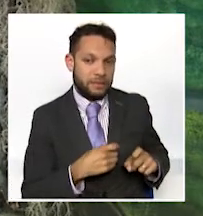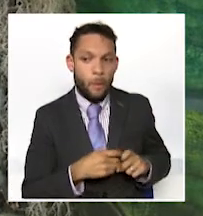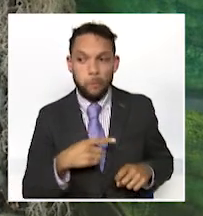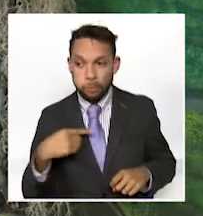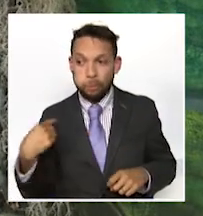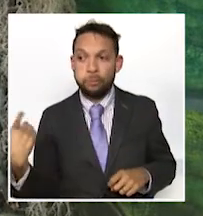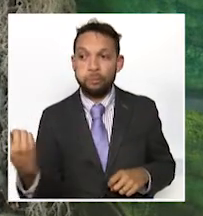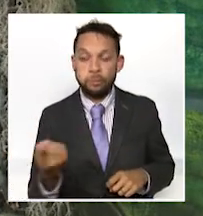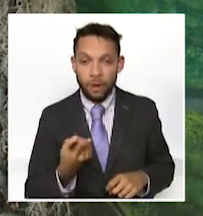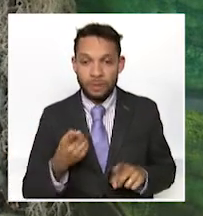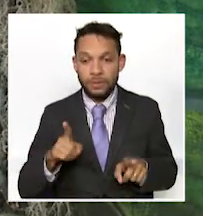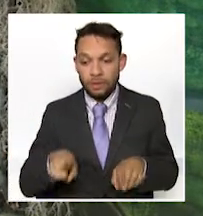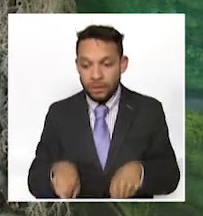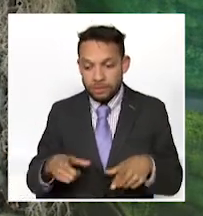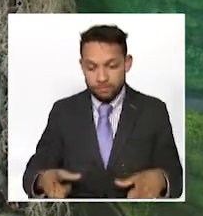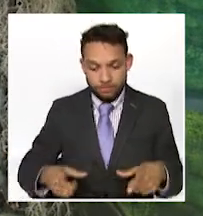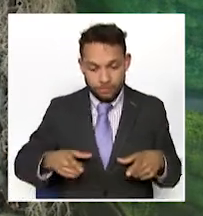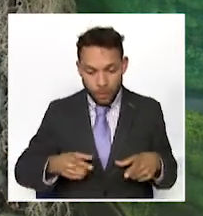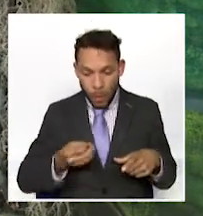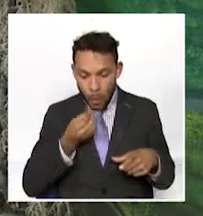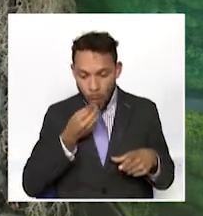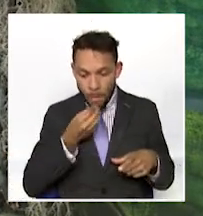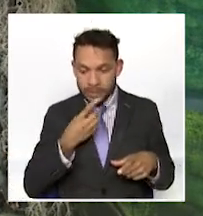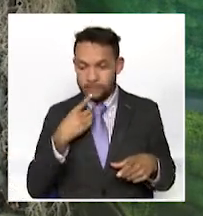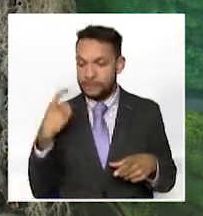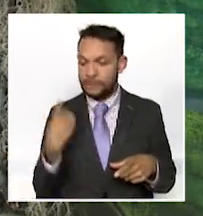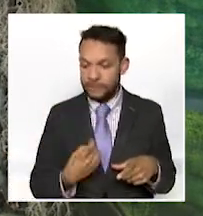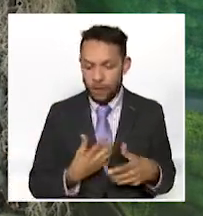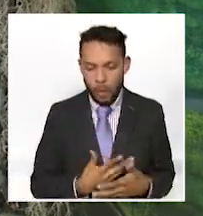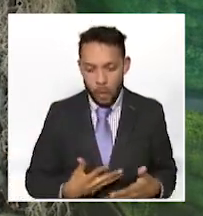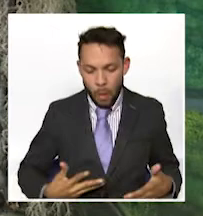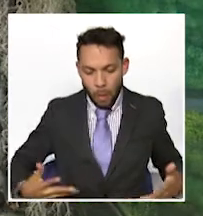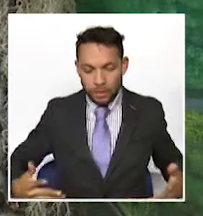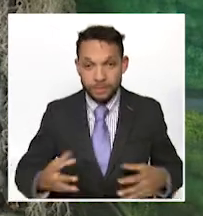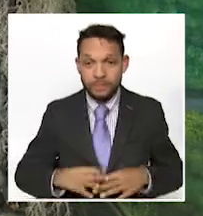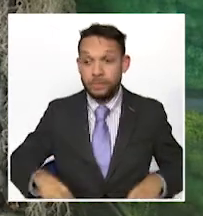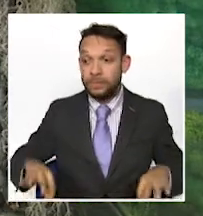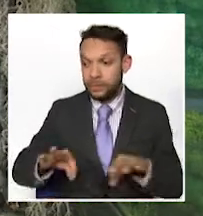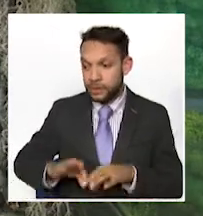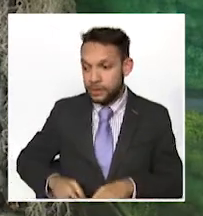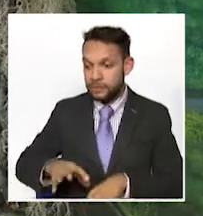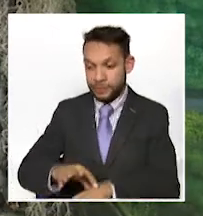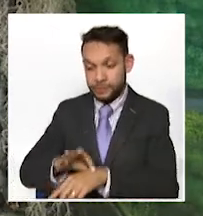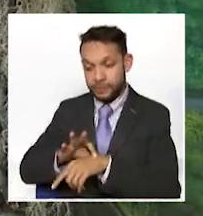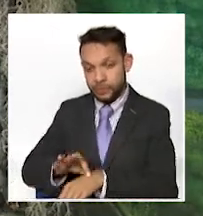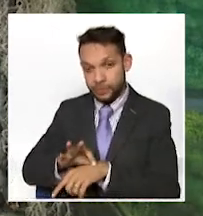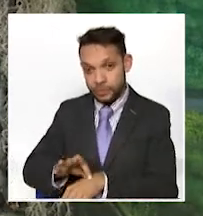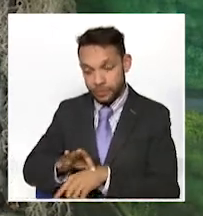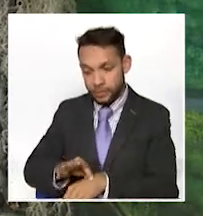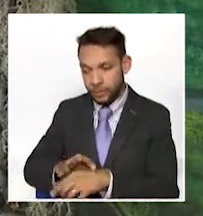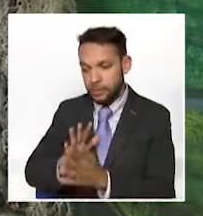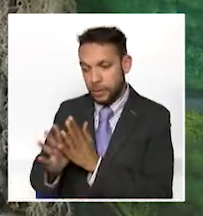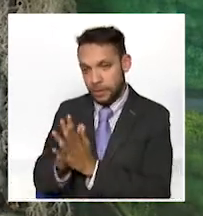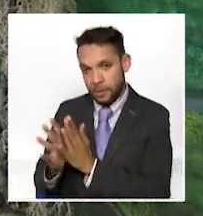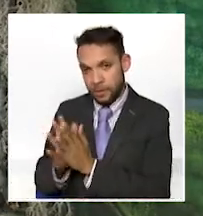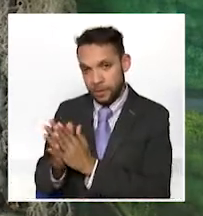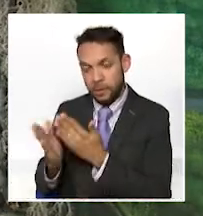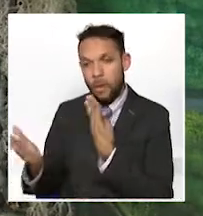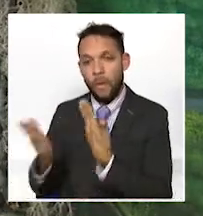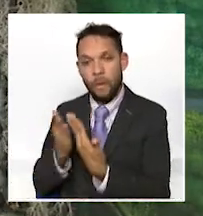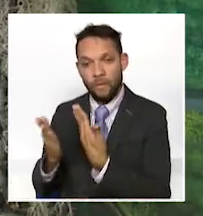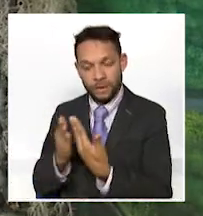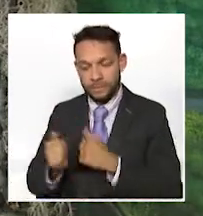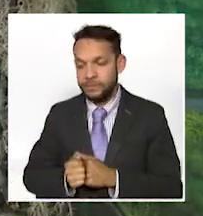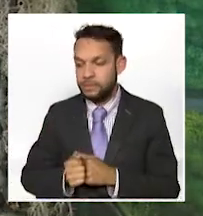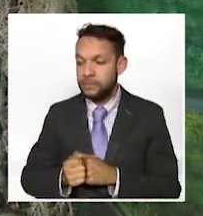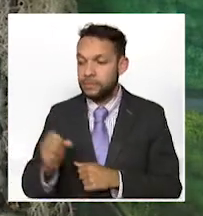alteraciones digestivas. Y doctor Germán, ¿cómo definiría usted el dolor? Y ya que tenemos al doctor Daniel Castro, al